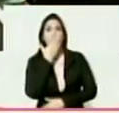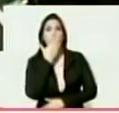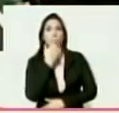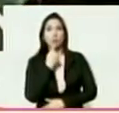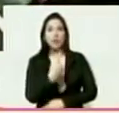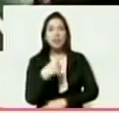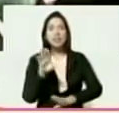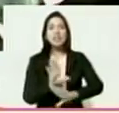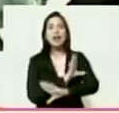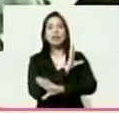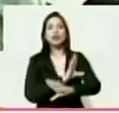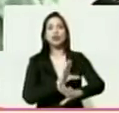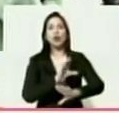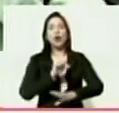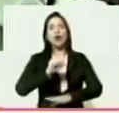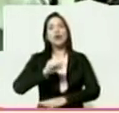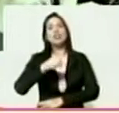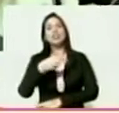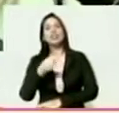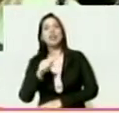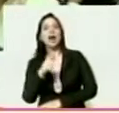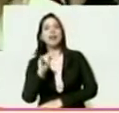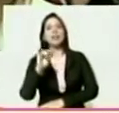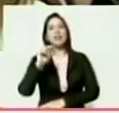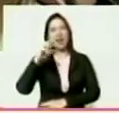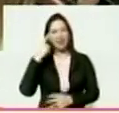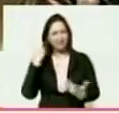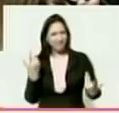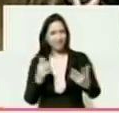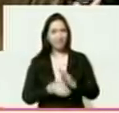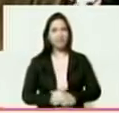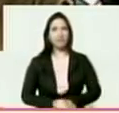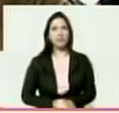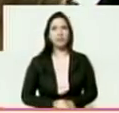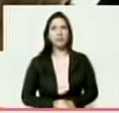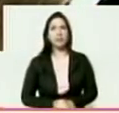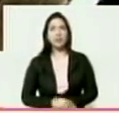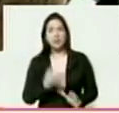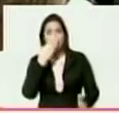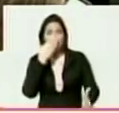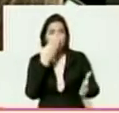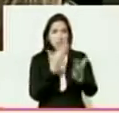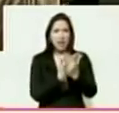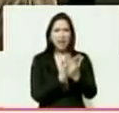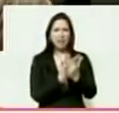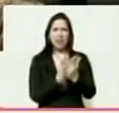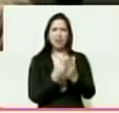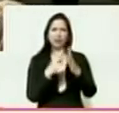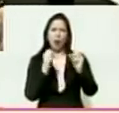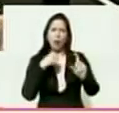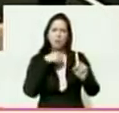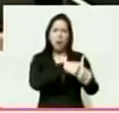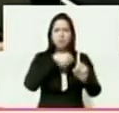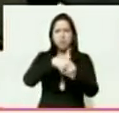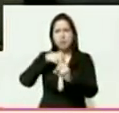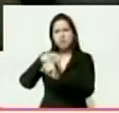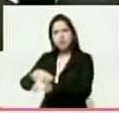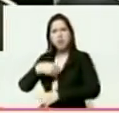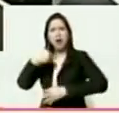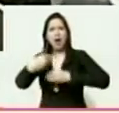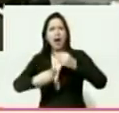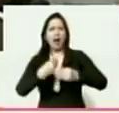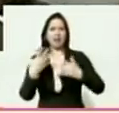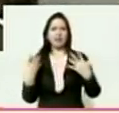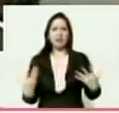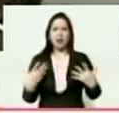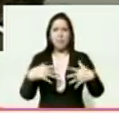canción de Shakira, ciego, sordo y mudo, frente a las tropelías que comete